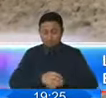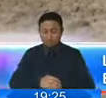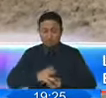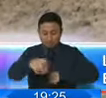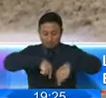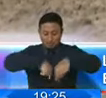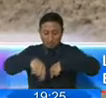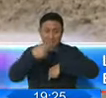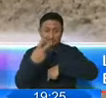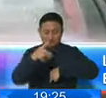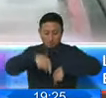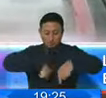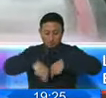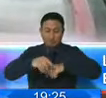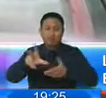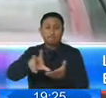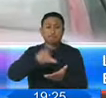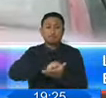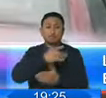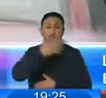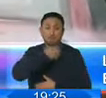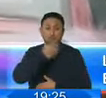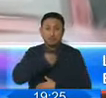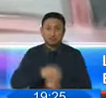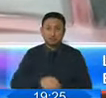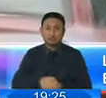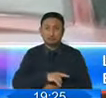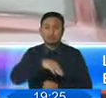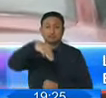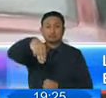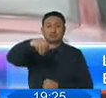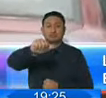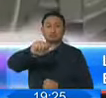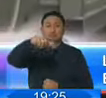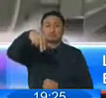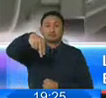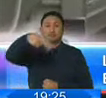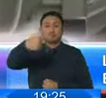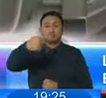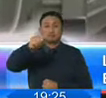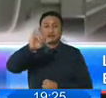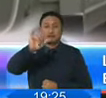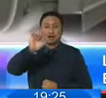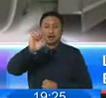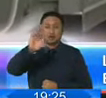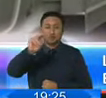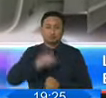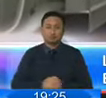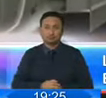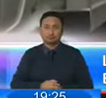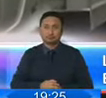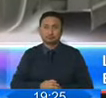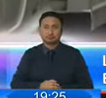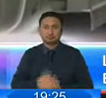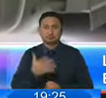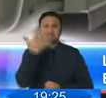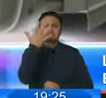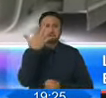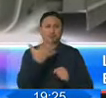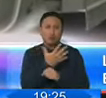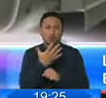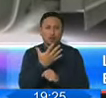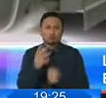los dos carriles de la vía que une a Puyo con Ambato en el sector de Mangayacu, en Mera. Alrededor de 5 horas, los vehículos quedaron atrapados